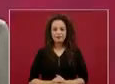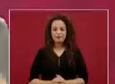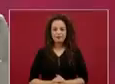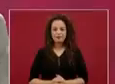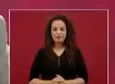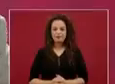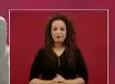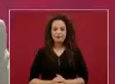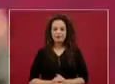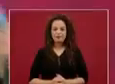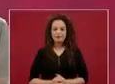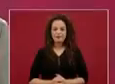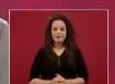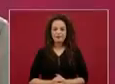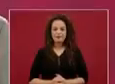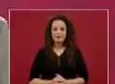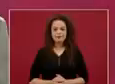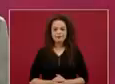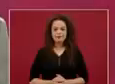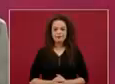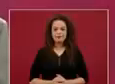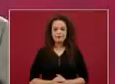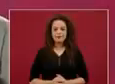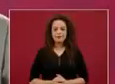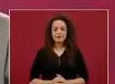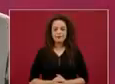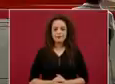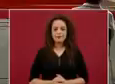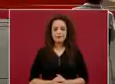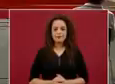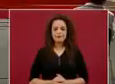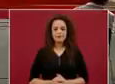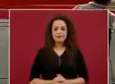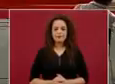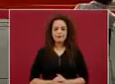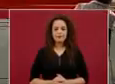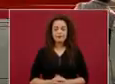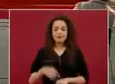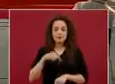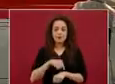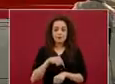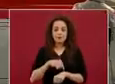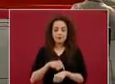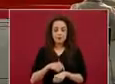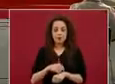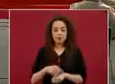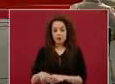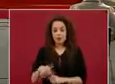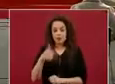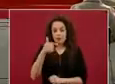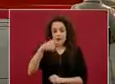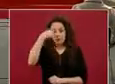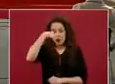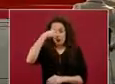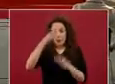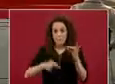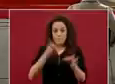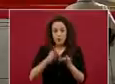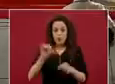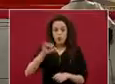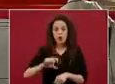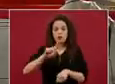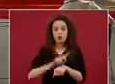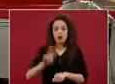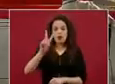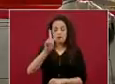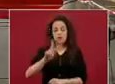Buenas tardes de viernes. Muy buenas tardes. Son las 19 horas en punto del viernes 25 de